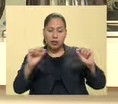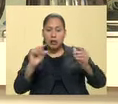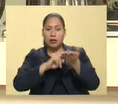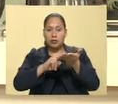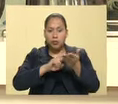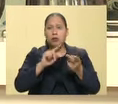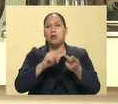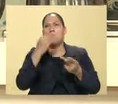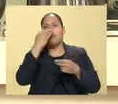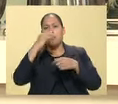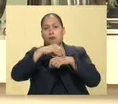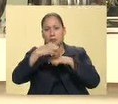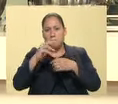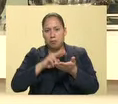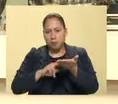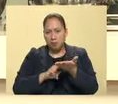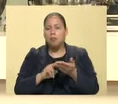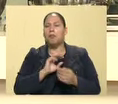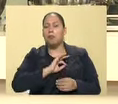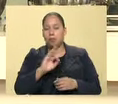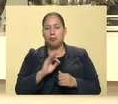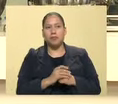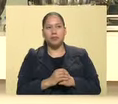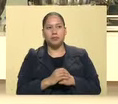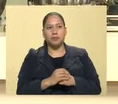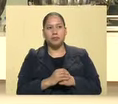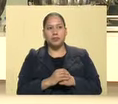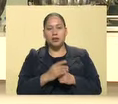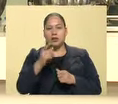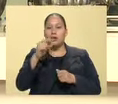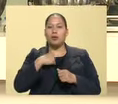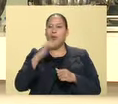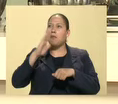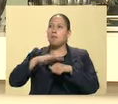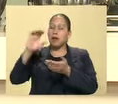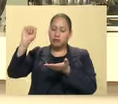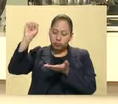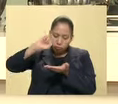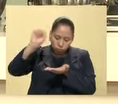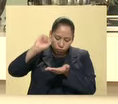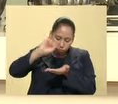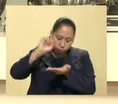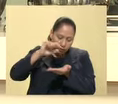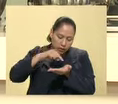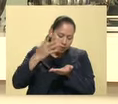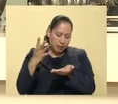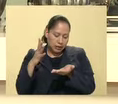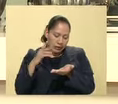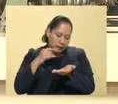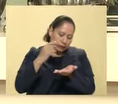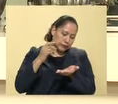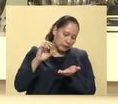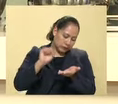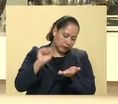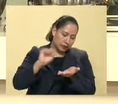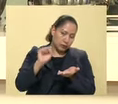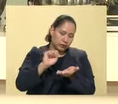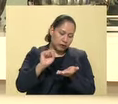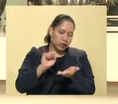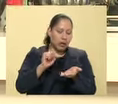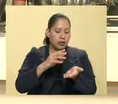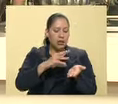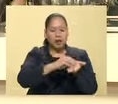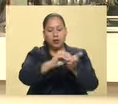ejote. Brócoli. Tan, tan, tan, tan. Es que yo soy más así. Así le calculo. Es que así le calculo mejor, así ya sé cuánta